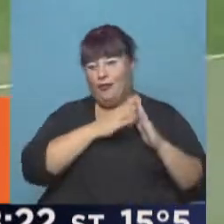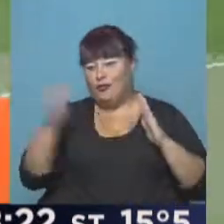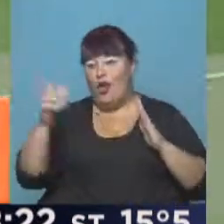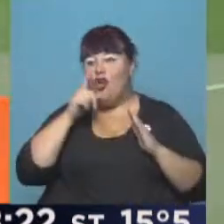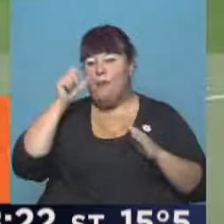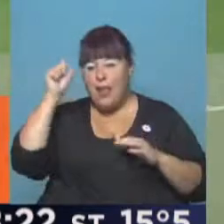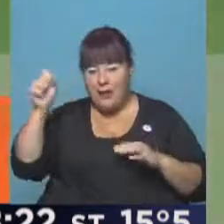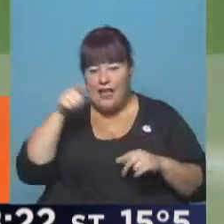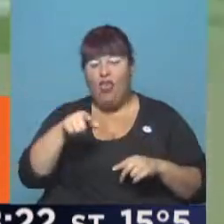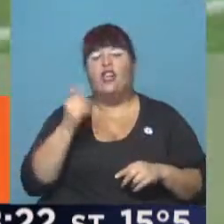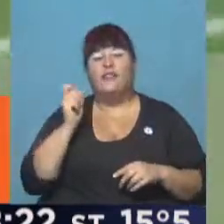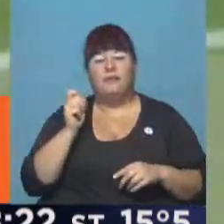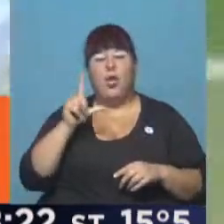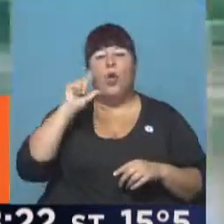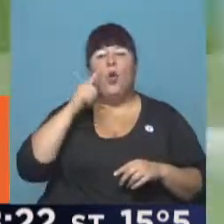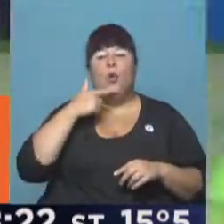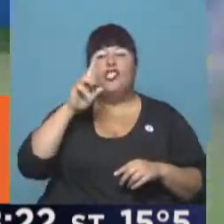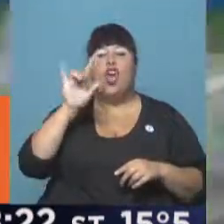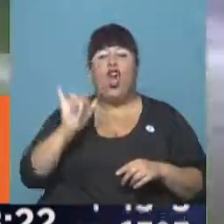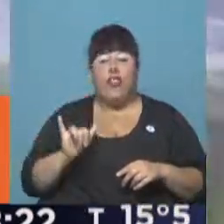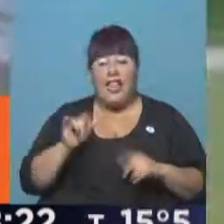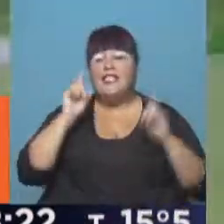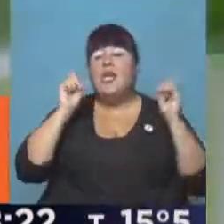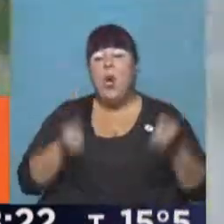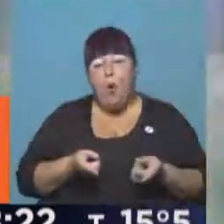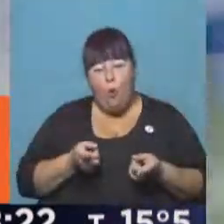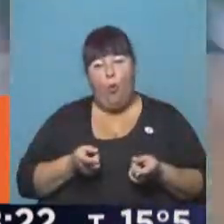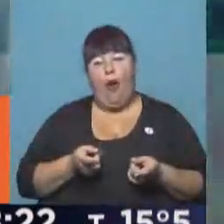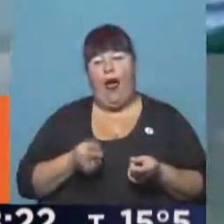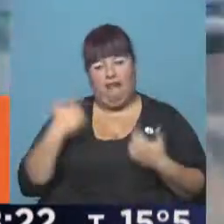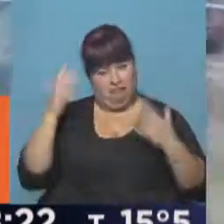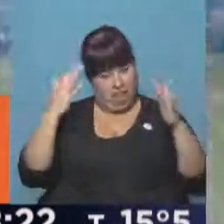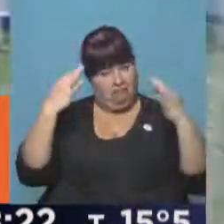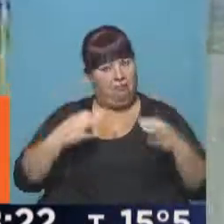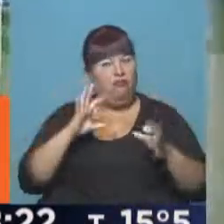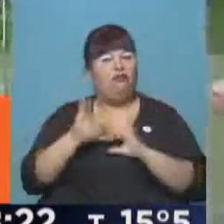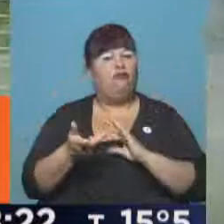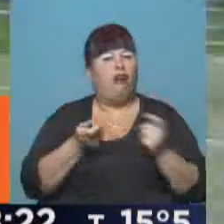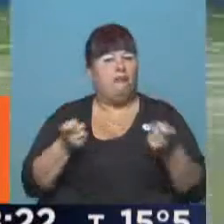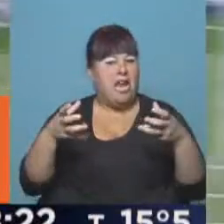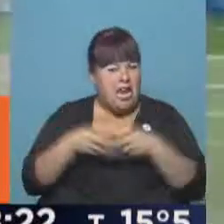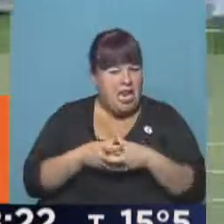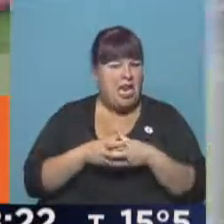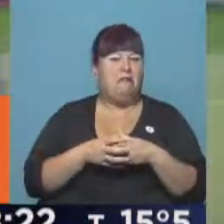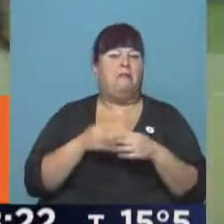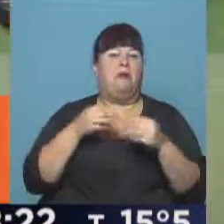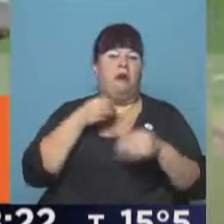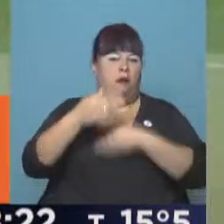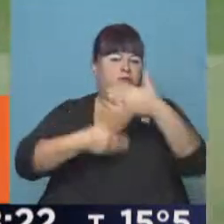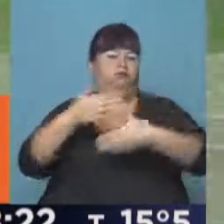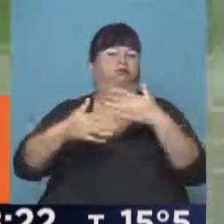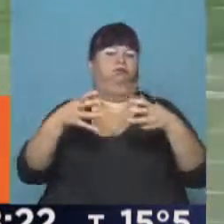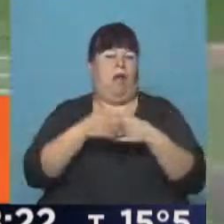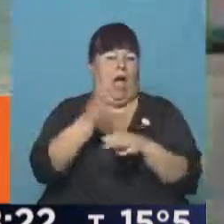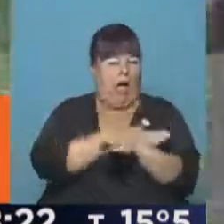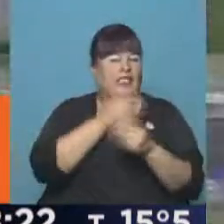Copa Libertadores de América, como Luis Rodríguez. De todos modos es elogiable por cómo le tocó el grupo, por haber pasado la fase